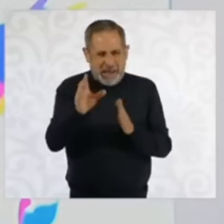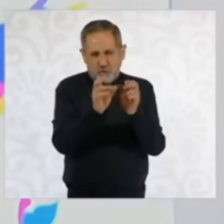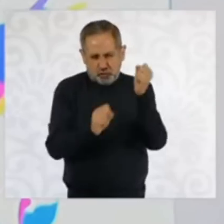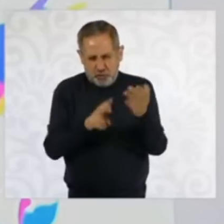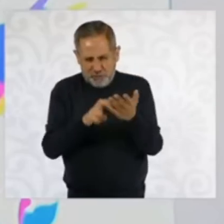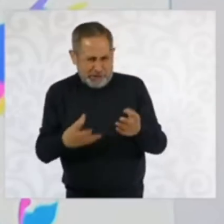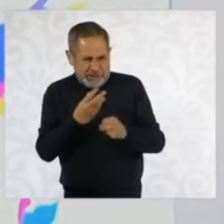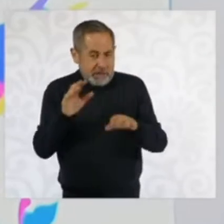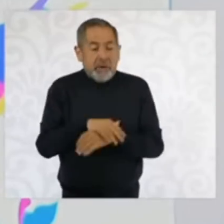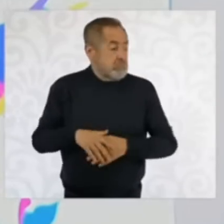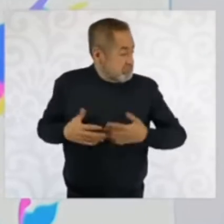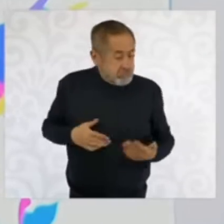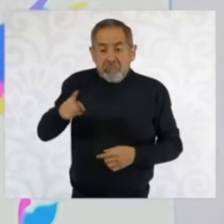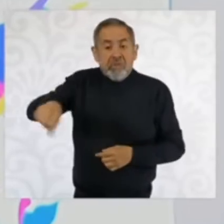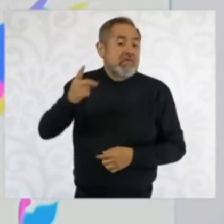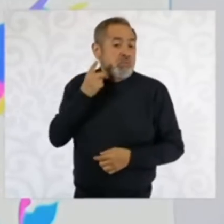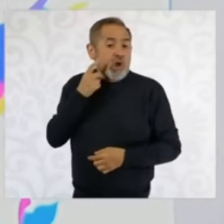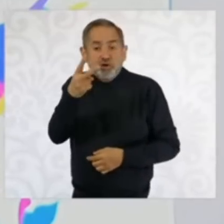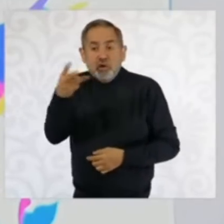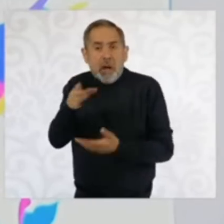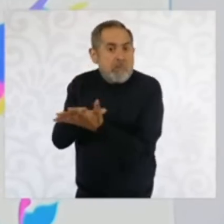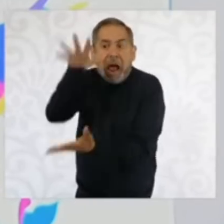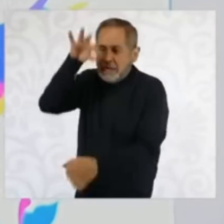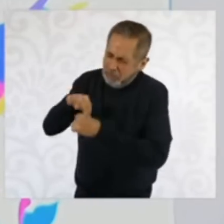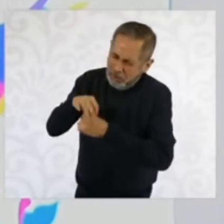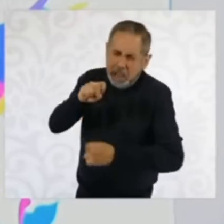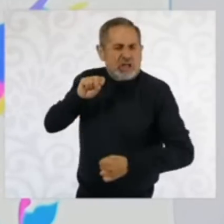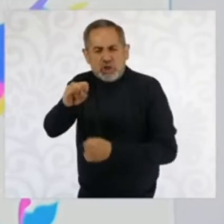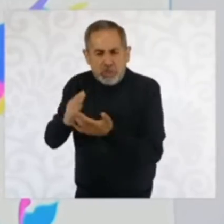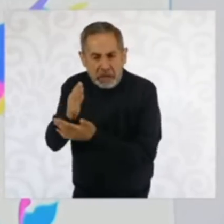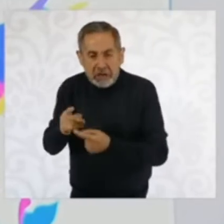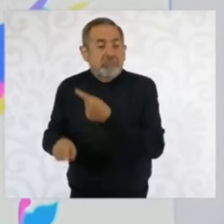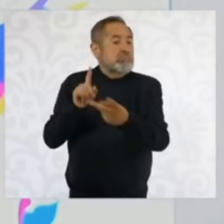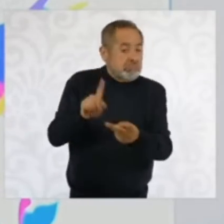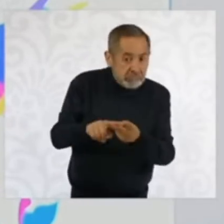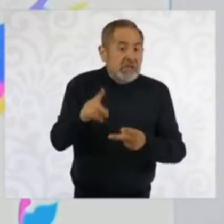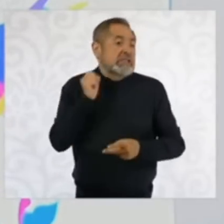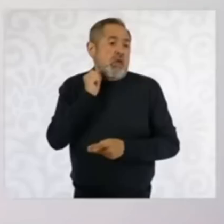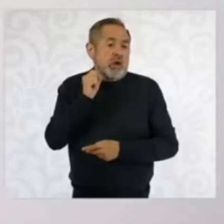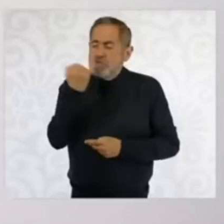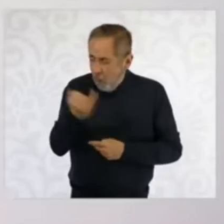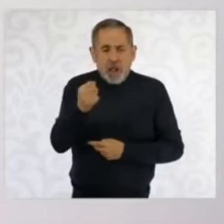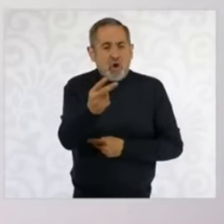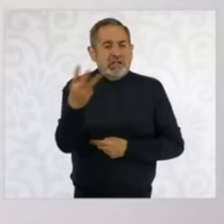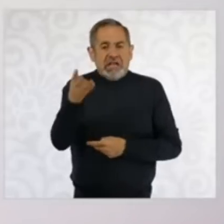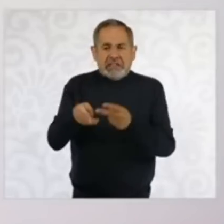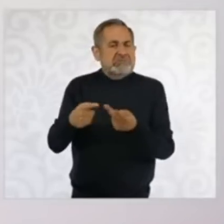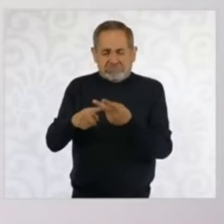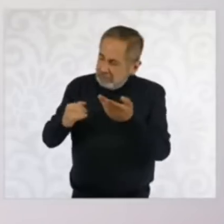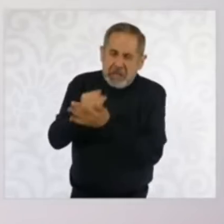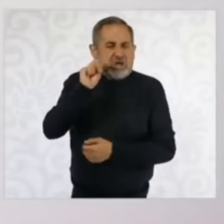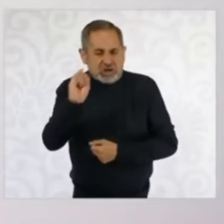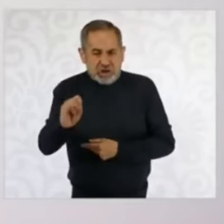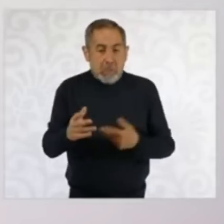Cámara de Diputados gana más de las 2/3 partes. La Cámara de Senadores gana 2/3 partes. Y luego la mayoría de